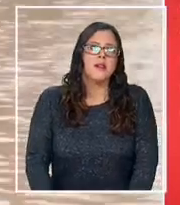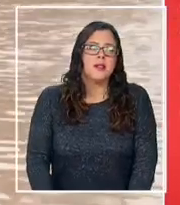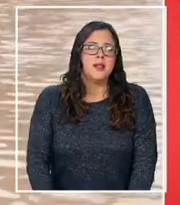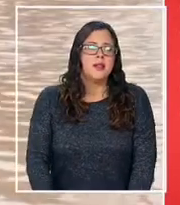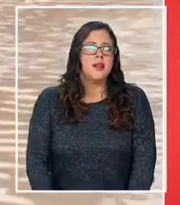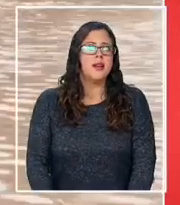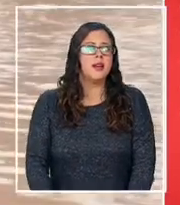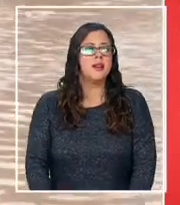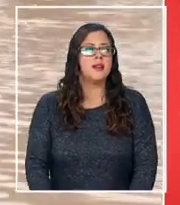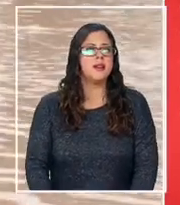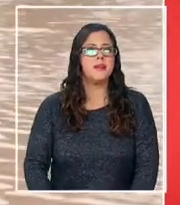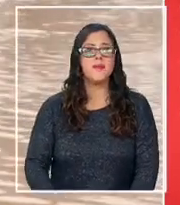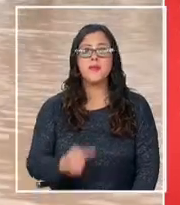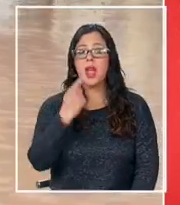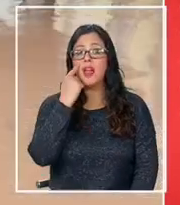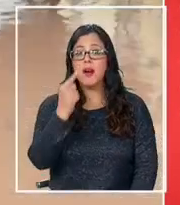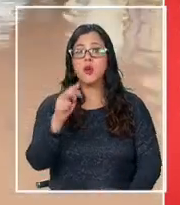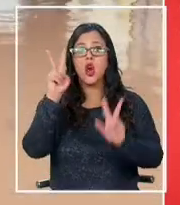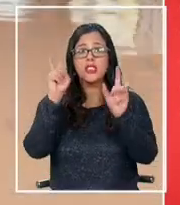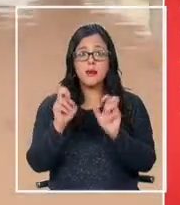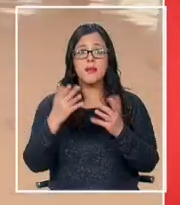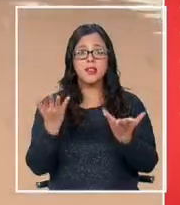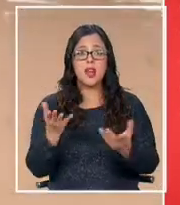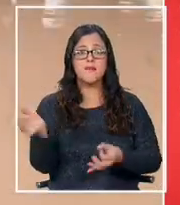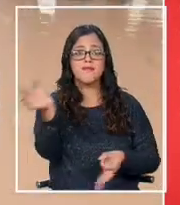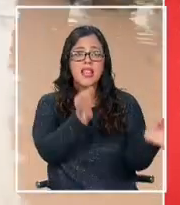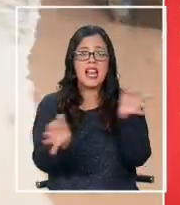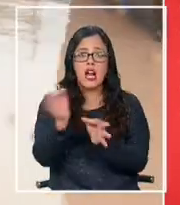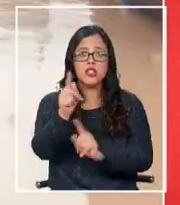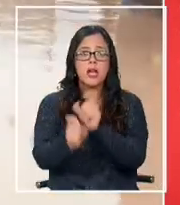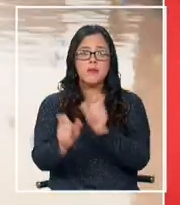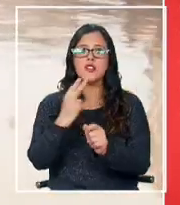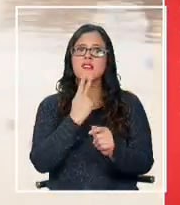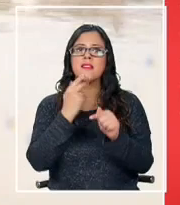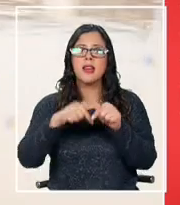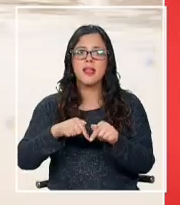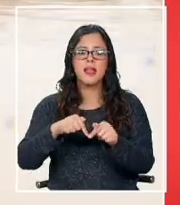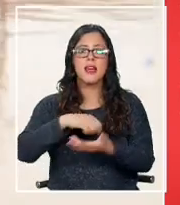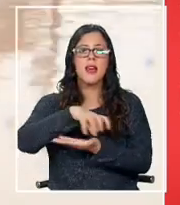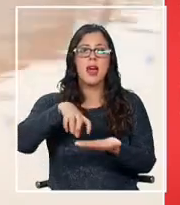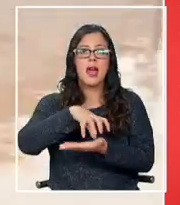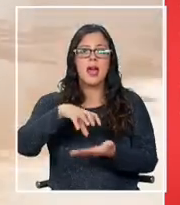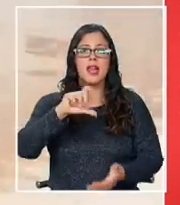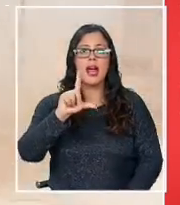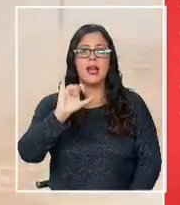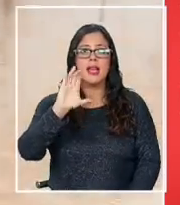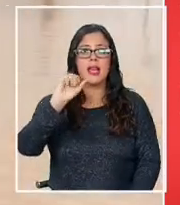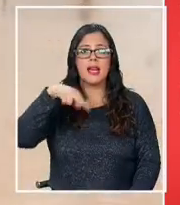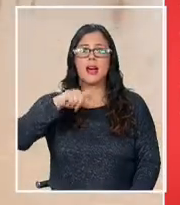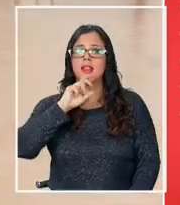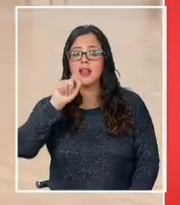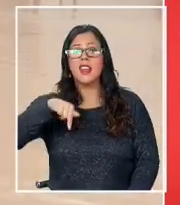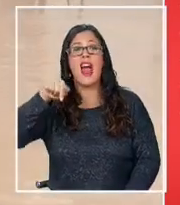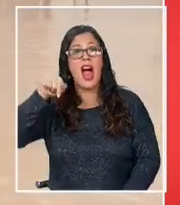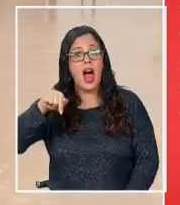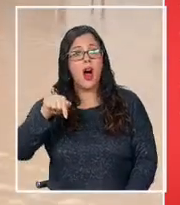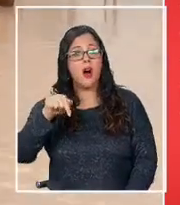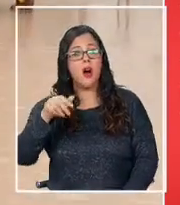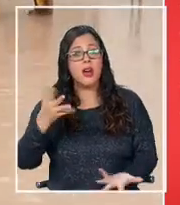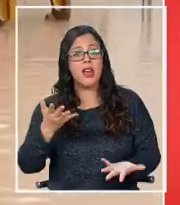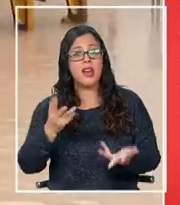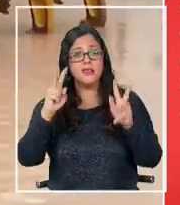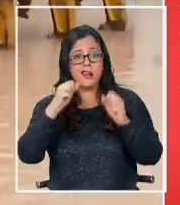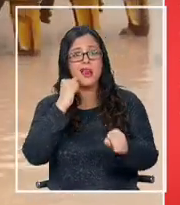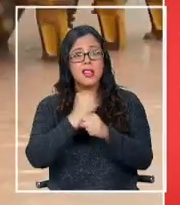Ahí veíamos entonces parte de lo que fueron las declaraciones de los vecinos de acá, de Licantén. Ahora viene una parte importante, Nati, que tiene relación con